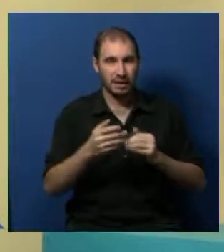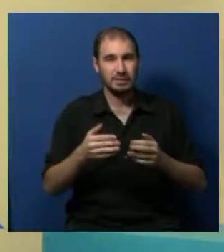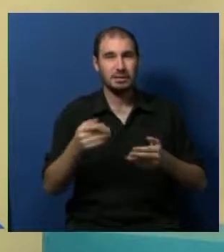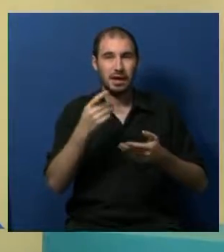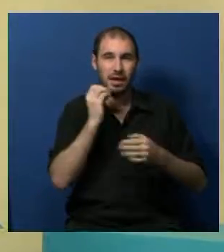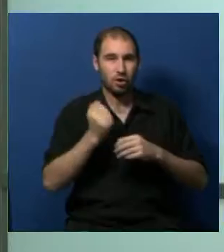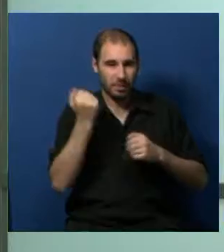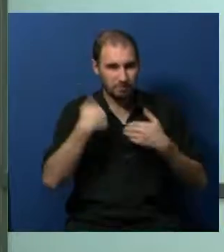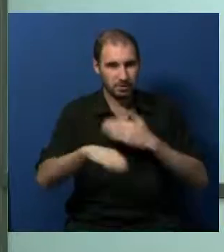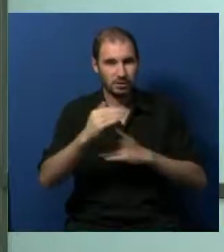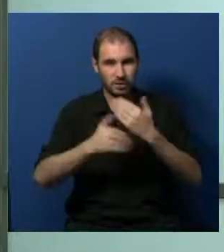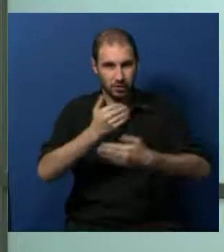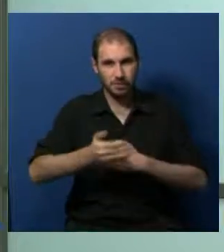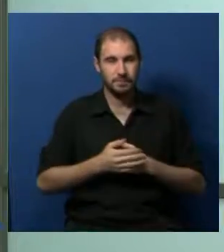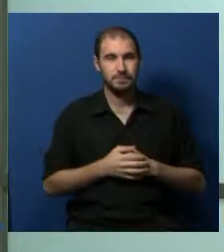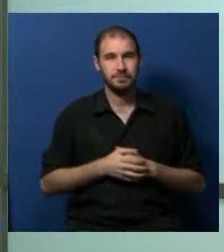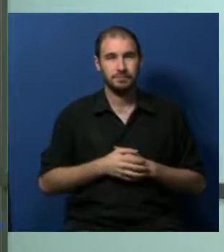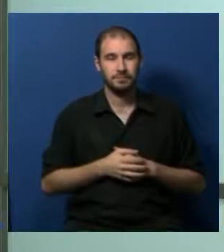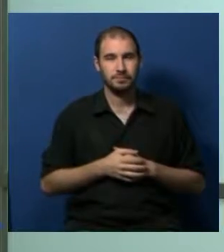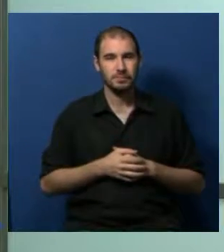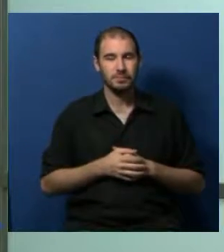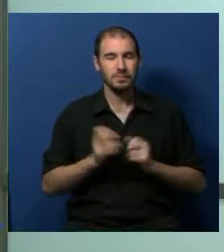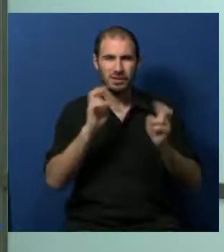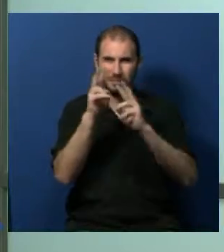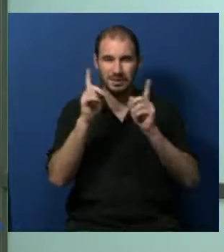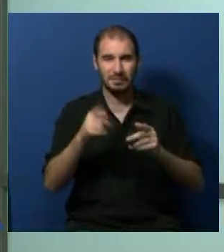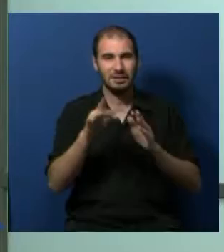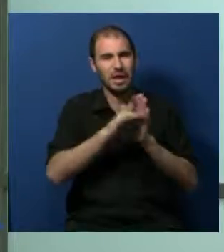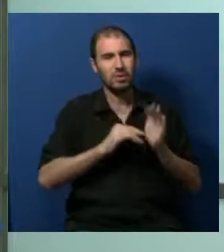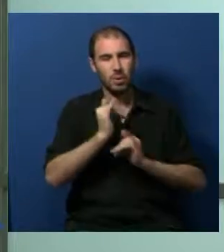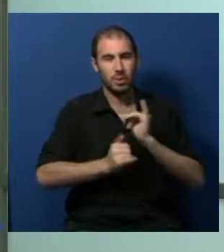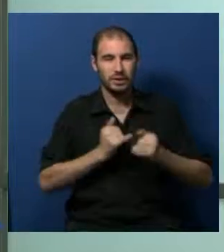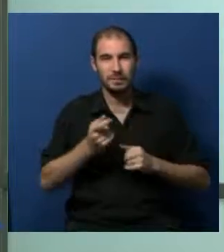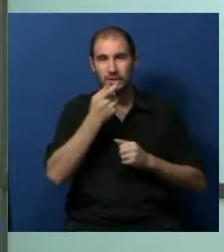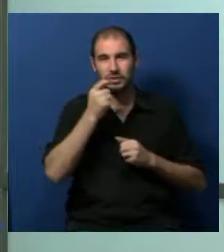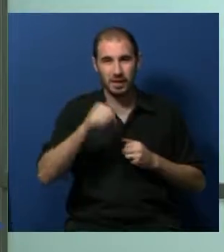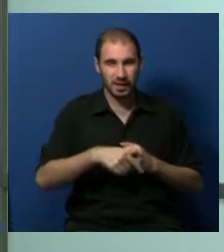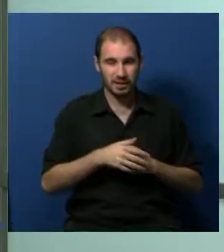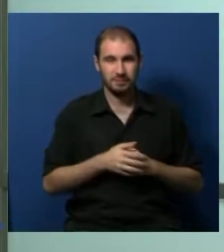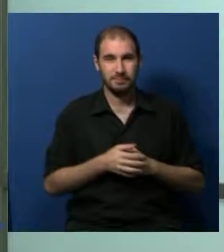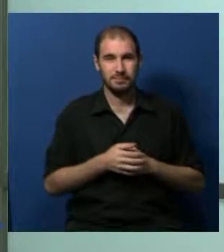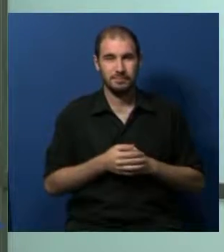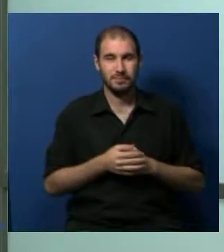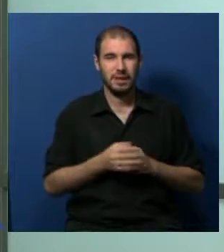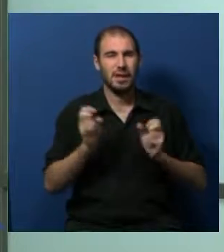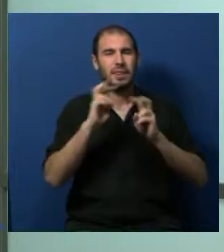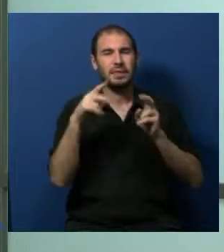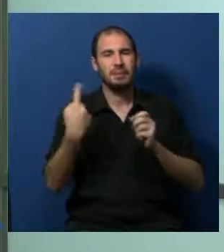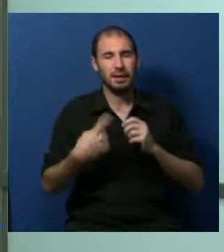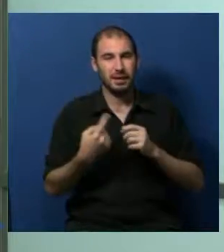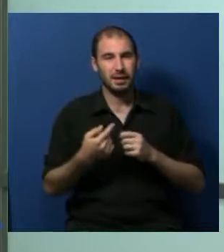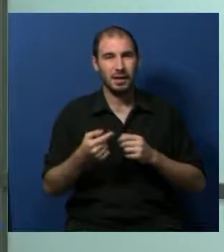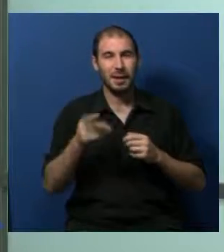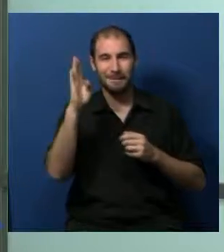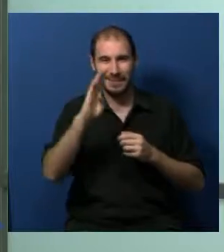arrancar la economía. Muy bien. Había otro tema también en agenda, y de la agenda de la provincia de Mendoza, que tiene que ver con la situación